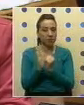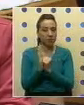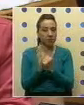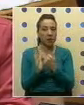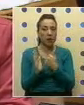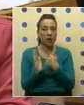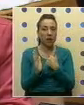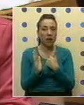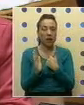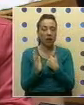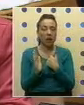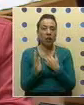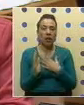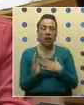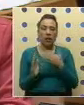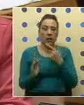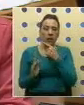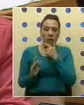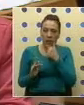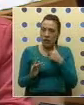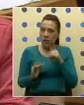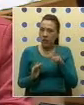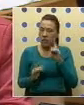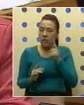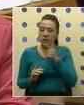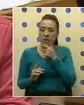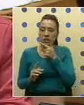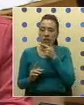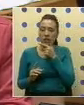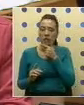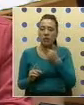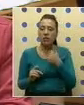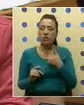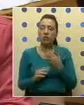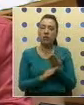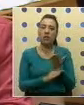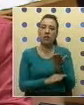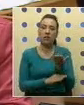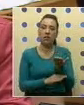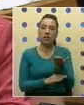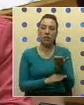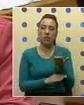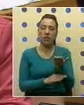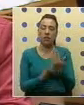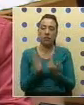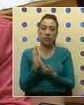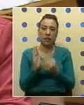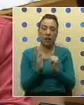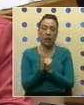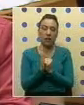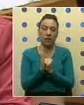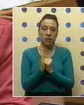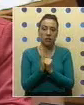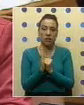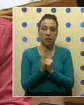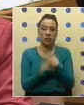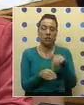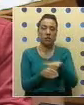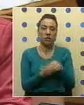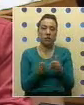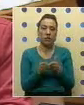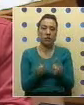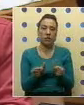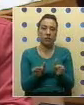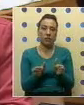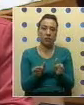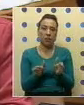mí me produjo grandes inquietudes, me sigue produciendo inquietudes y por lo tanto estoy pidiendo que este artículo como tal se vote